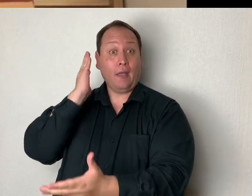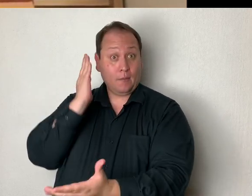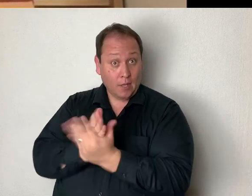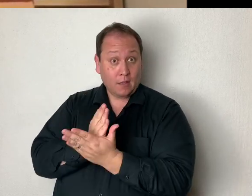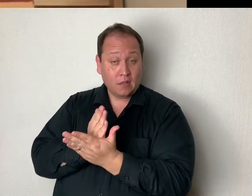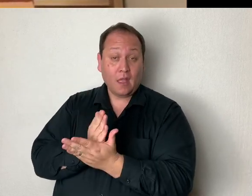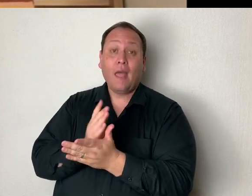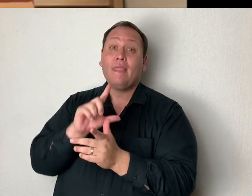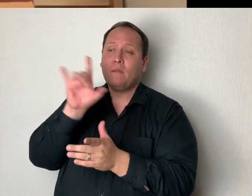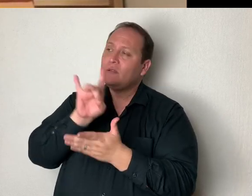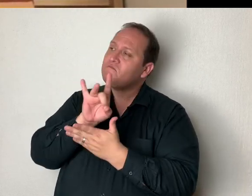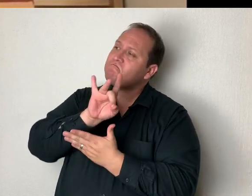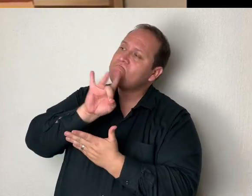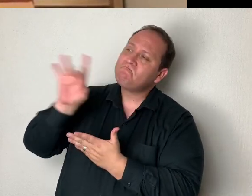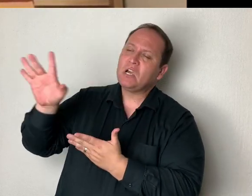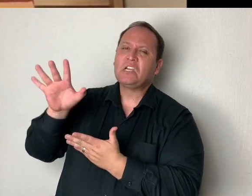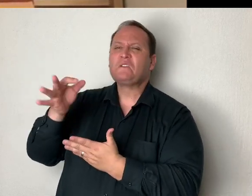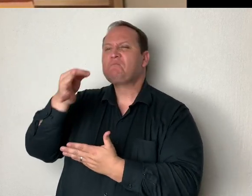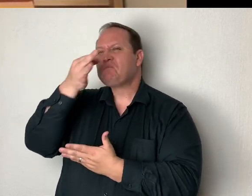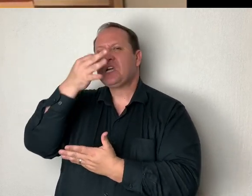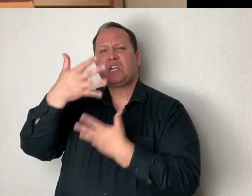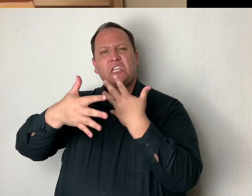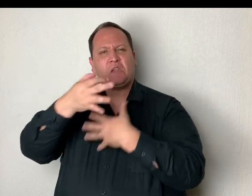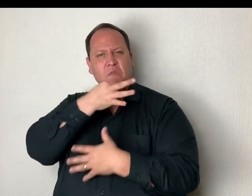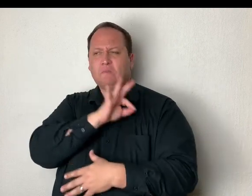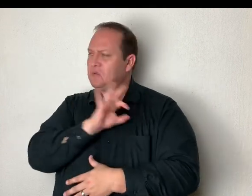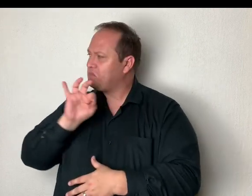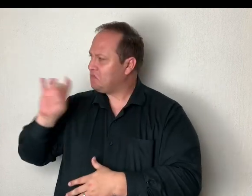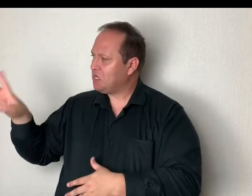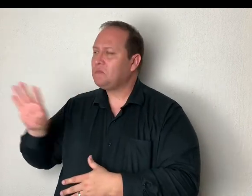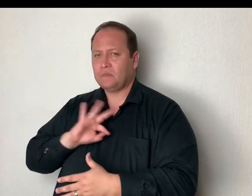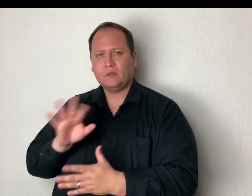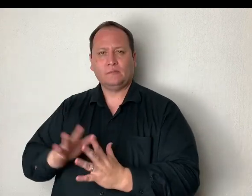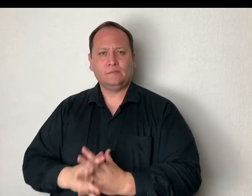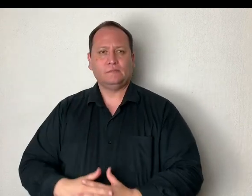recording in just about 15 minutes. Thank you. Thank you.